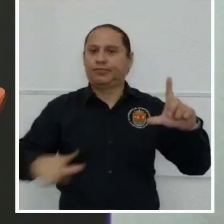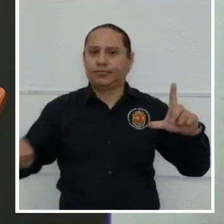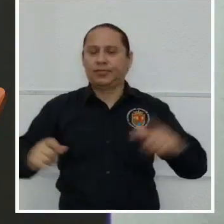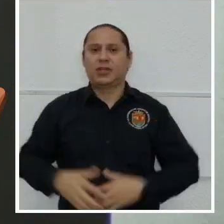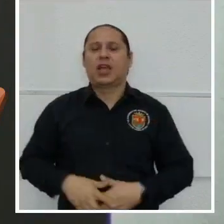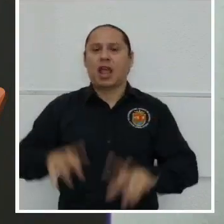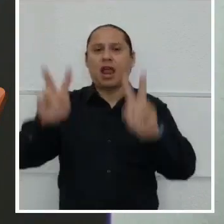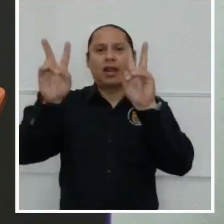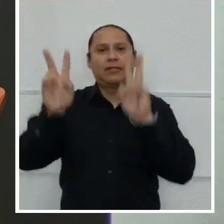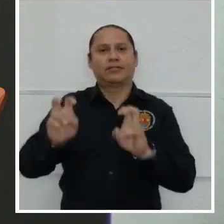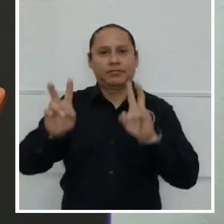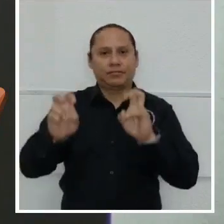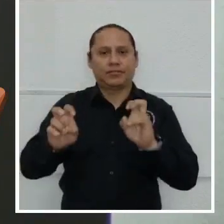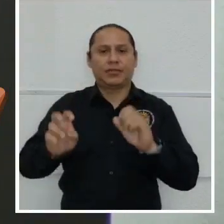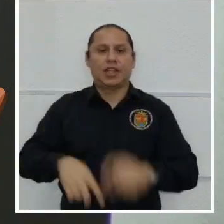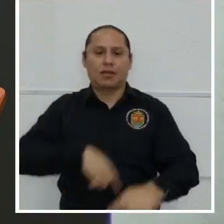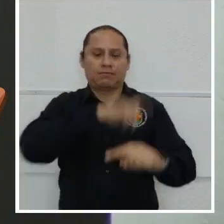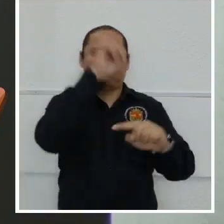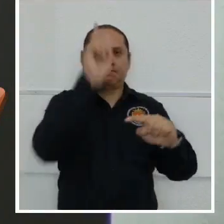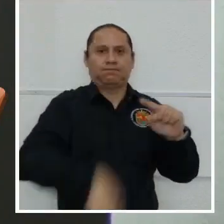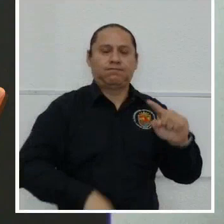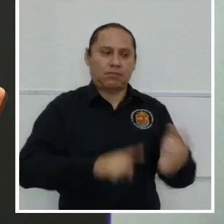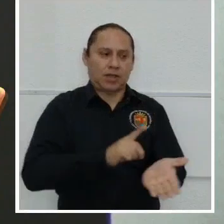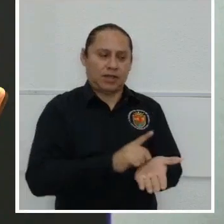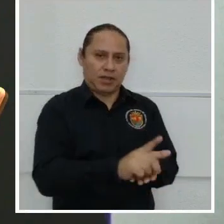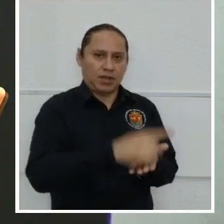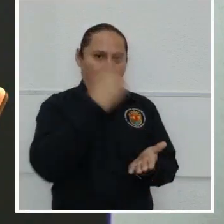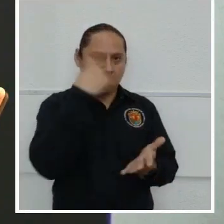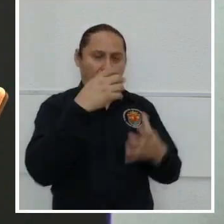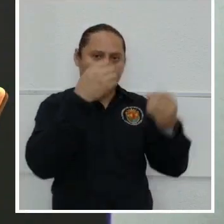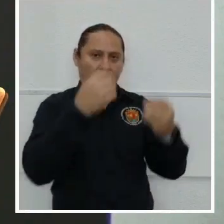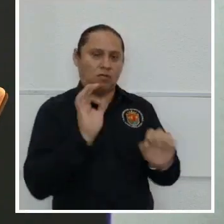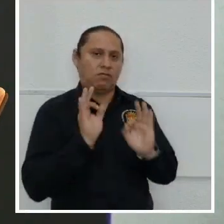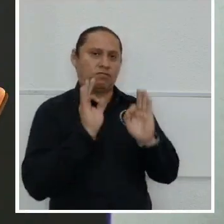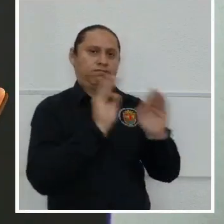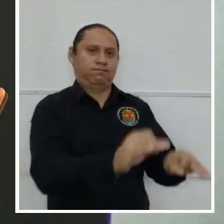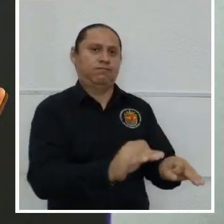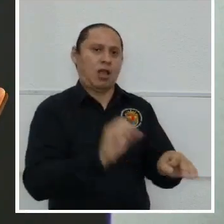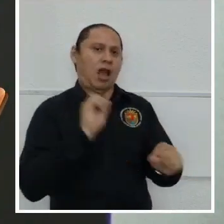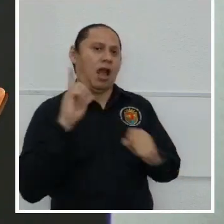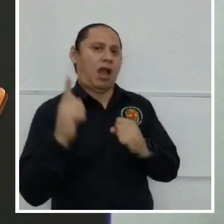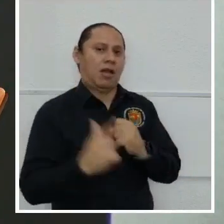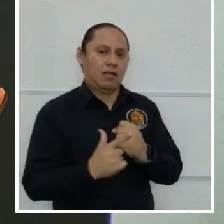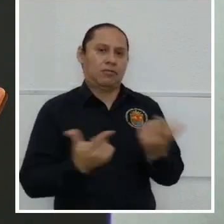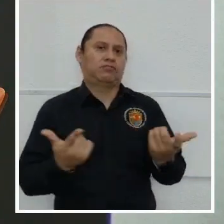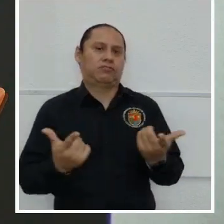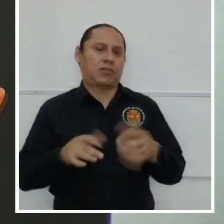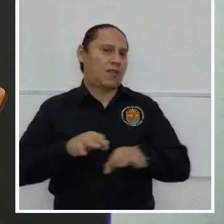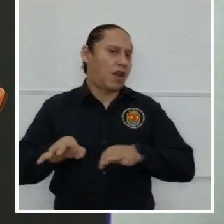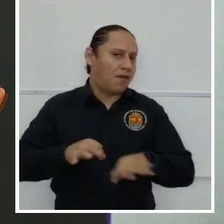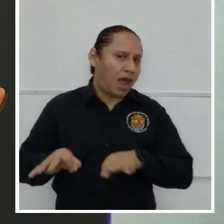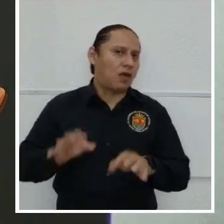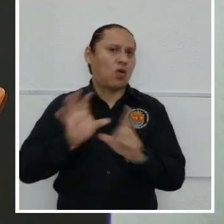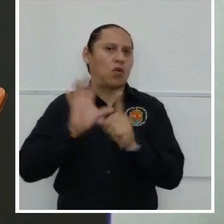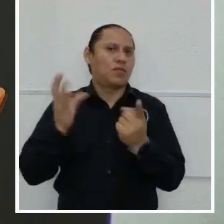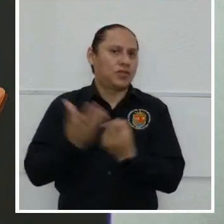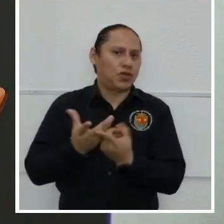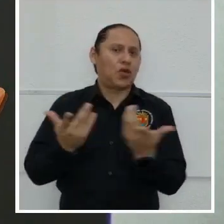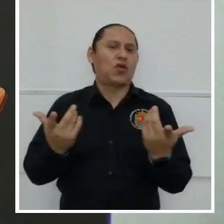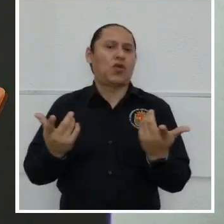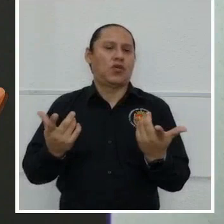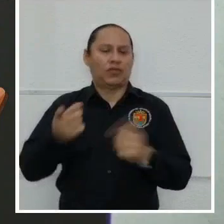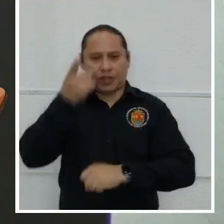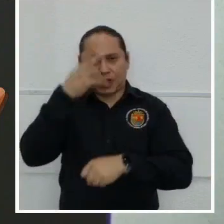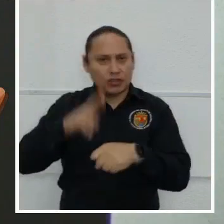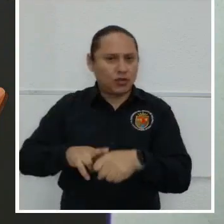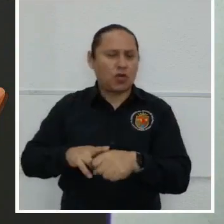Mexicanos en materia de suspensión de derechos para ocupar un cargo, empleo o comisión del